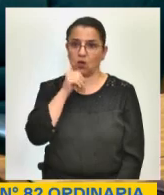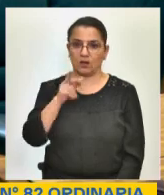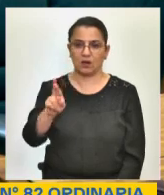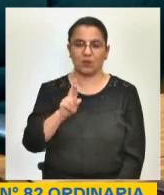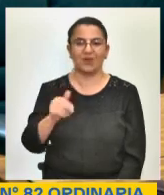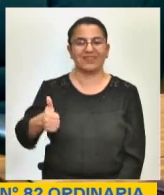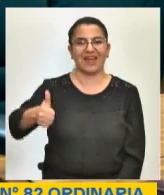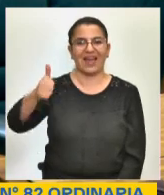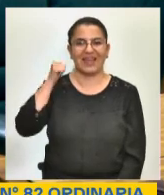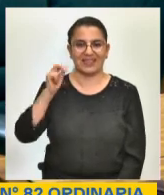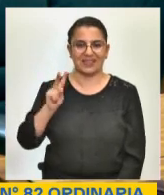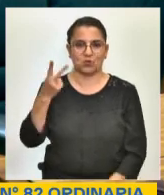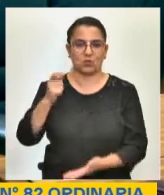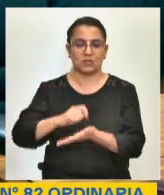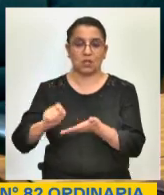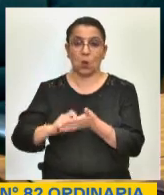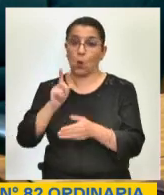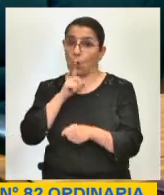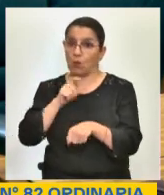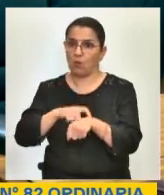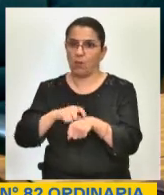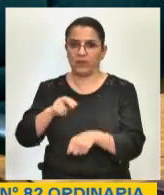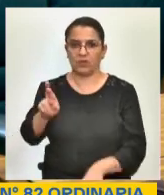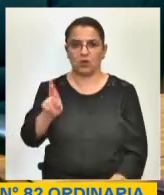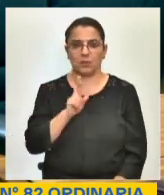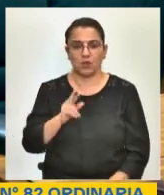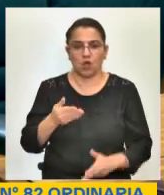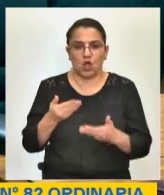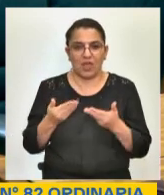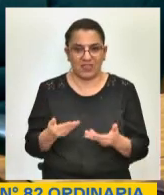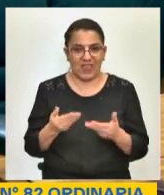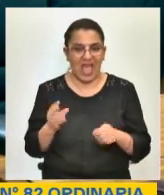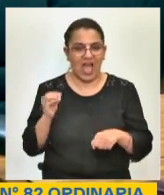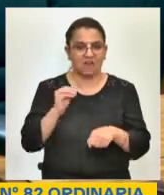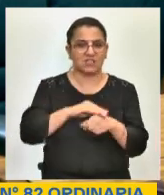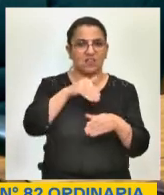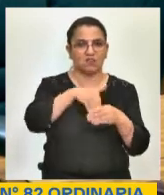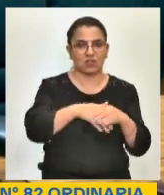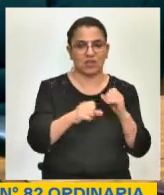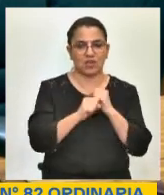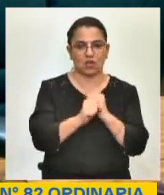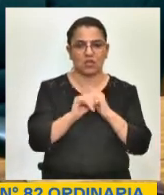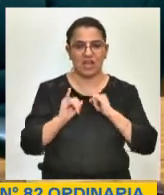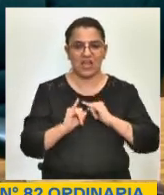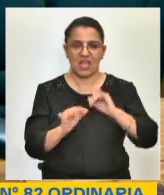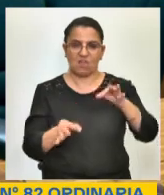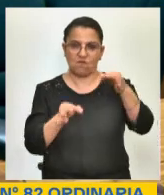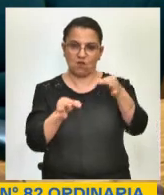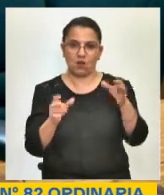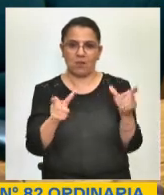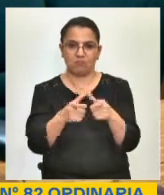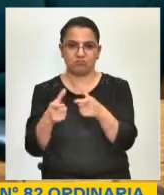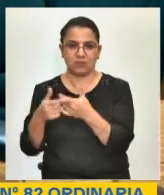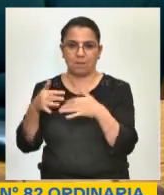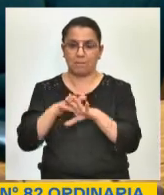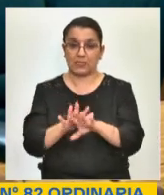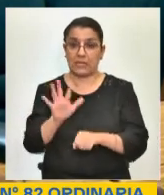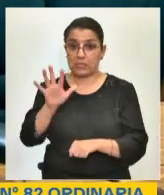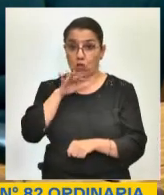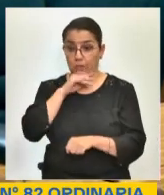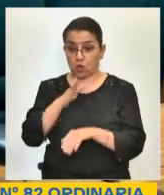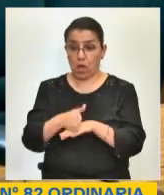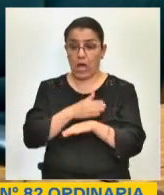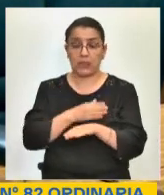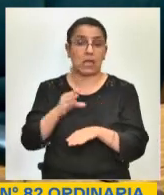la subsecretaria A última hora hoy día después de que anuncié que iba a votar en contra del informe de la mixta me empieza a llamar hace dos 5